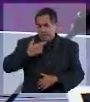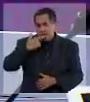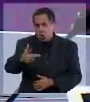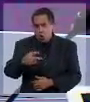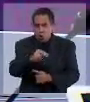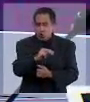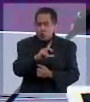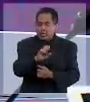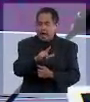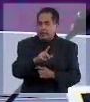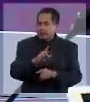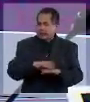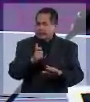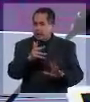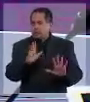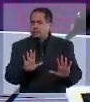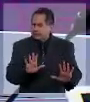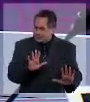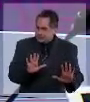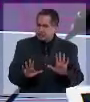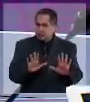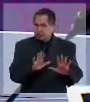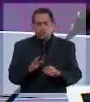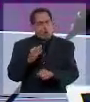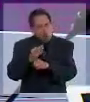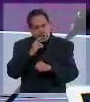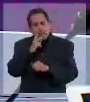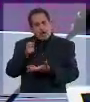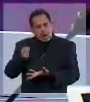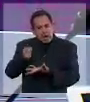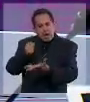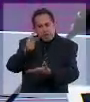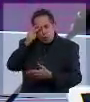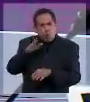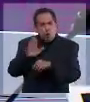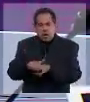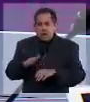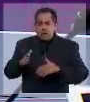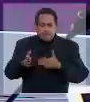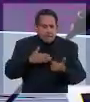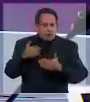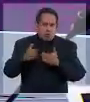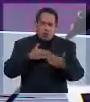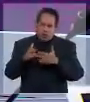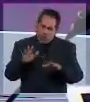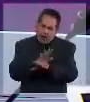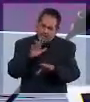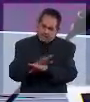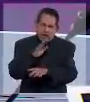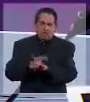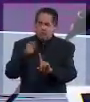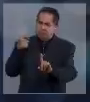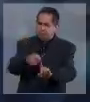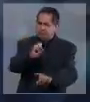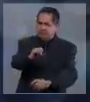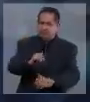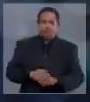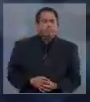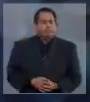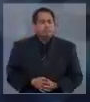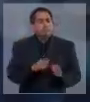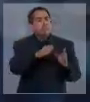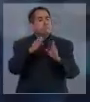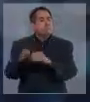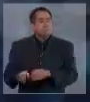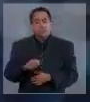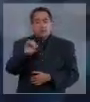creciendo y por lo tanto va a tener que seguir invirtiendo en modernizar su matriz energética. ¿Candidato Reyes Calderón, usted optaría por la energía nuclear?